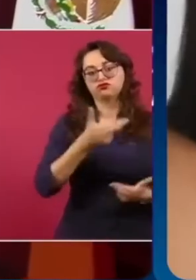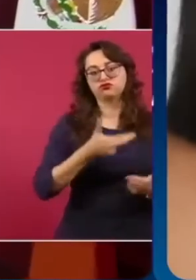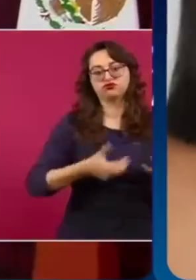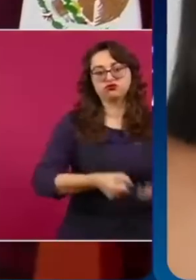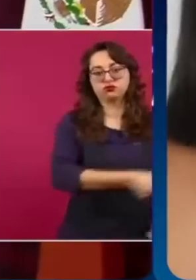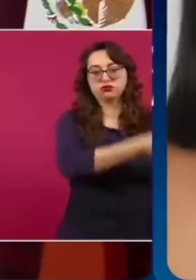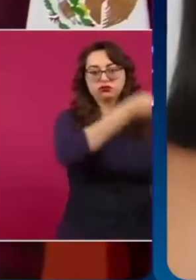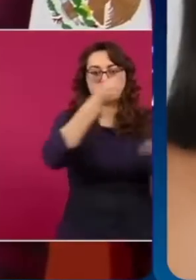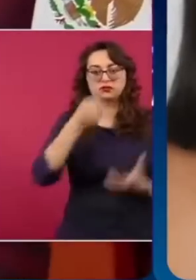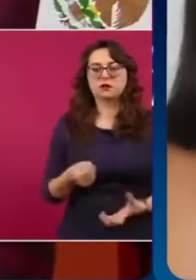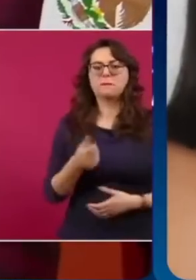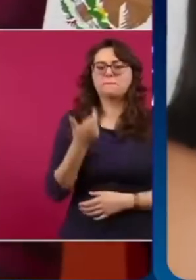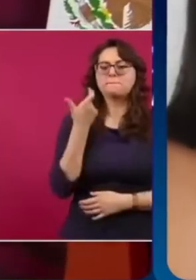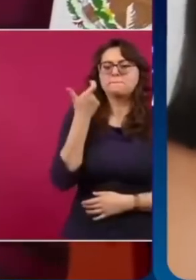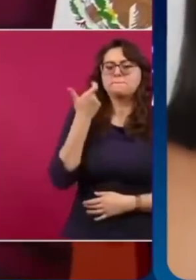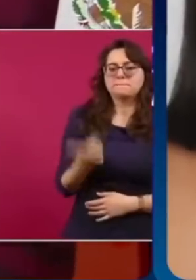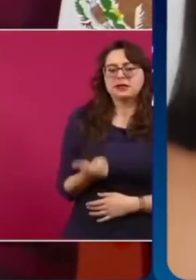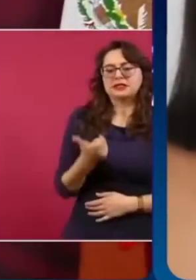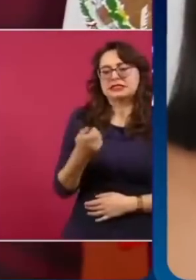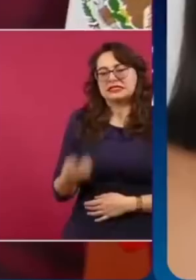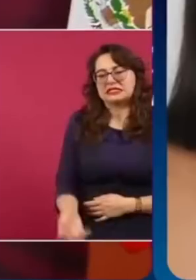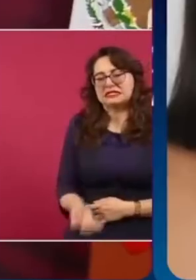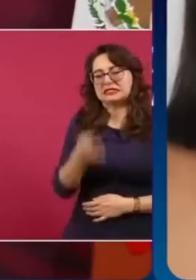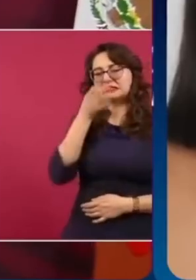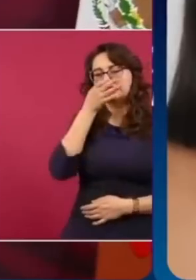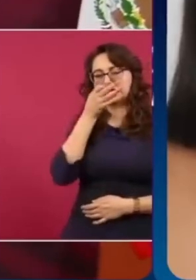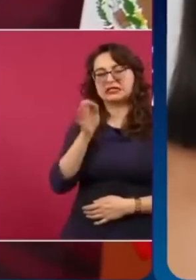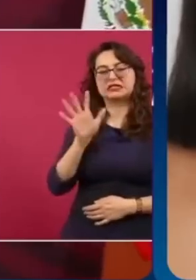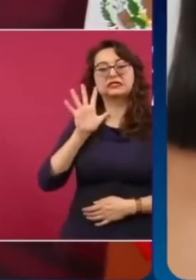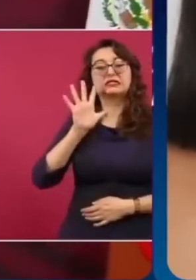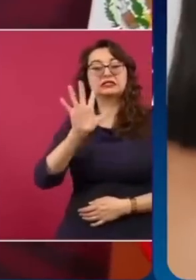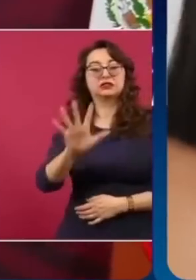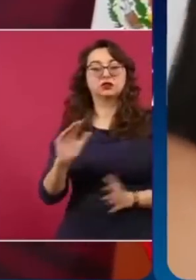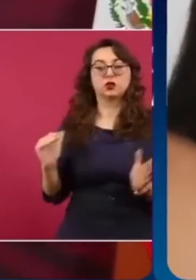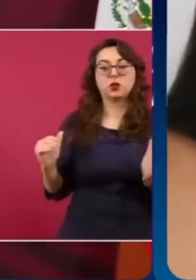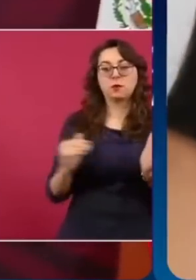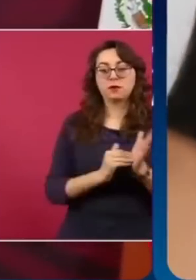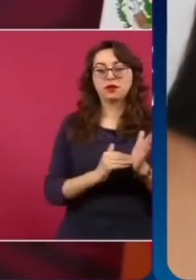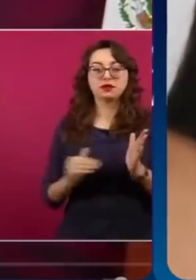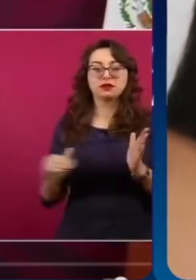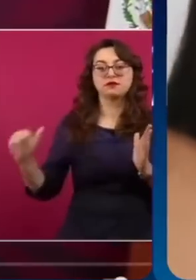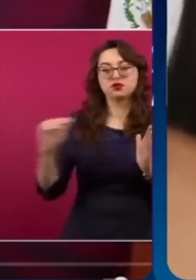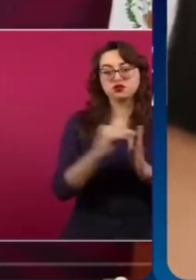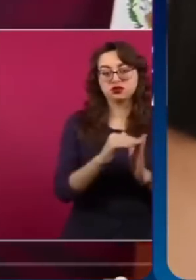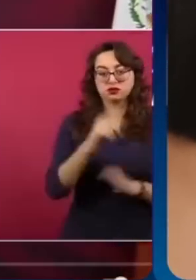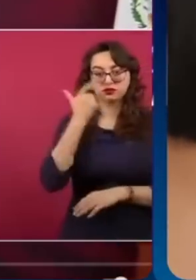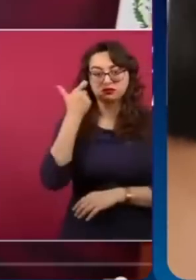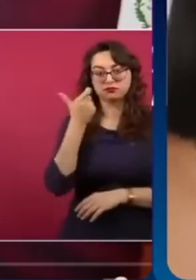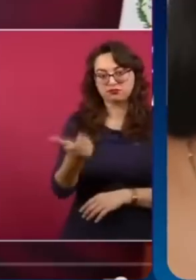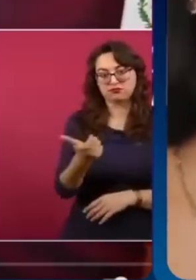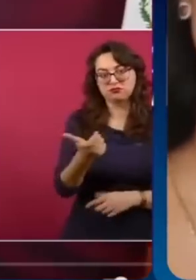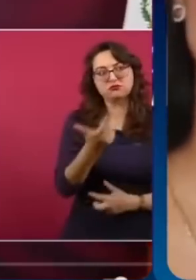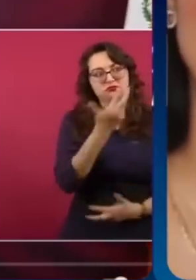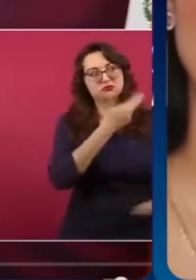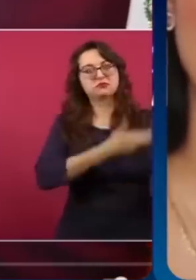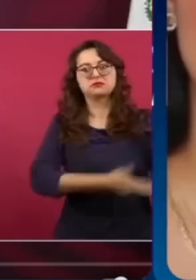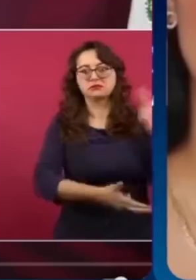que en pesos mexicanos son casi 5 mil millones de pesos.